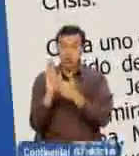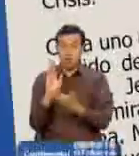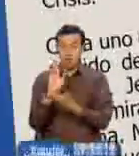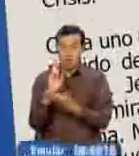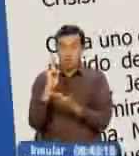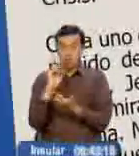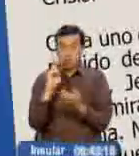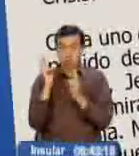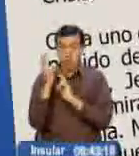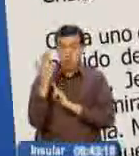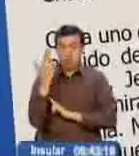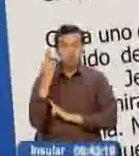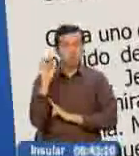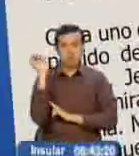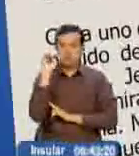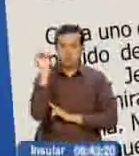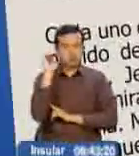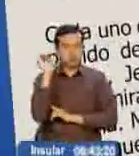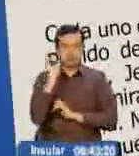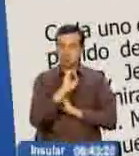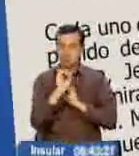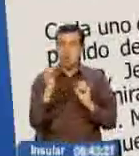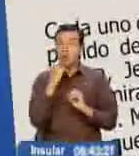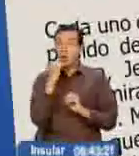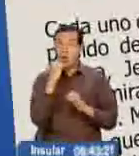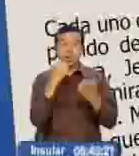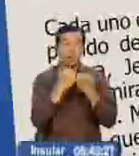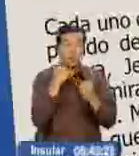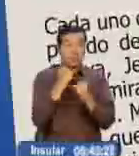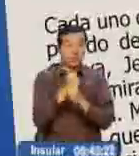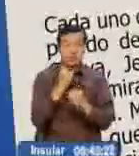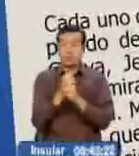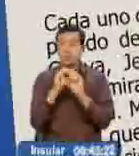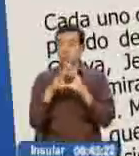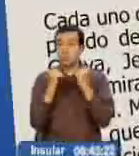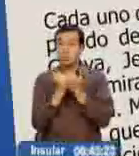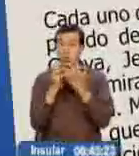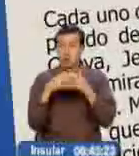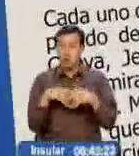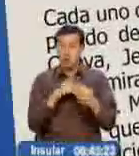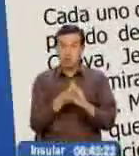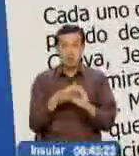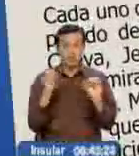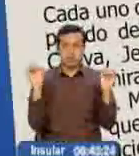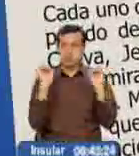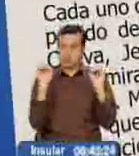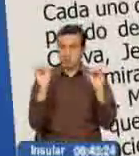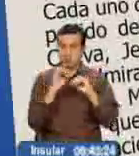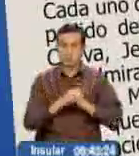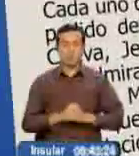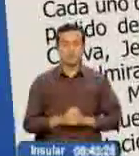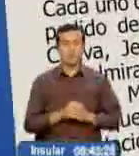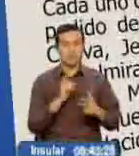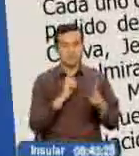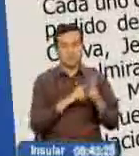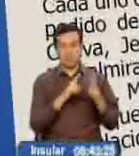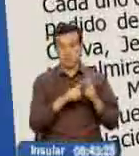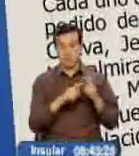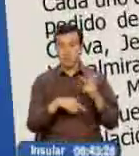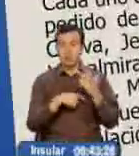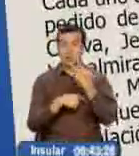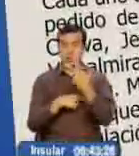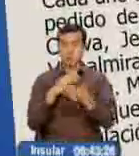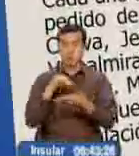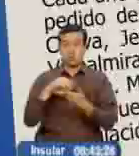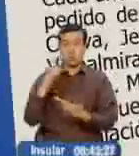mencionado plan, ni han sido parte de ningún equipo de trabajo de comité de crisis. Cada uno de los mencionados miembros